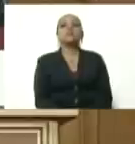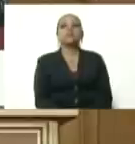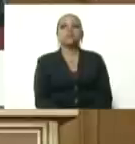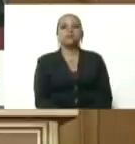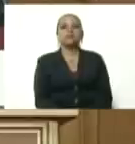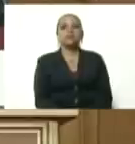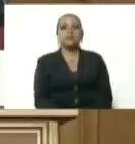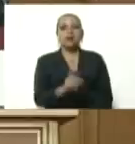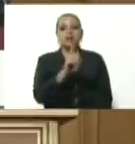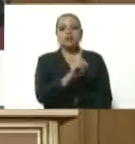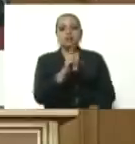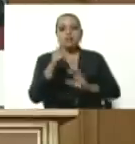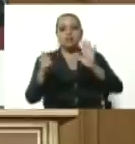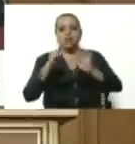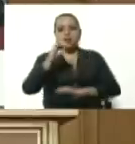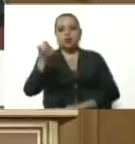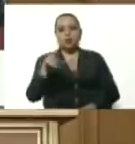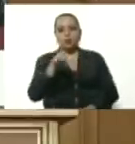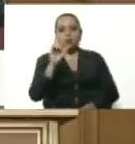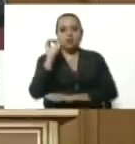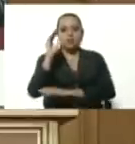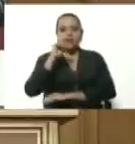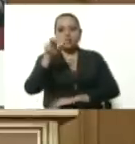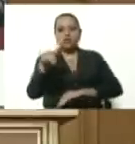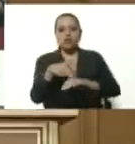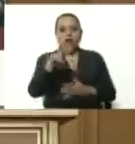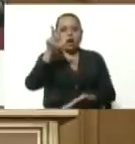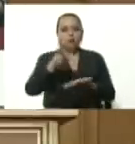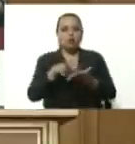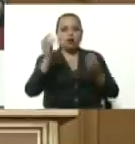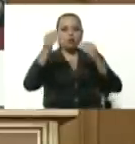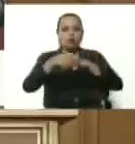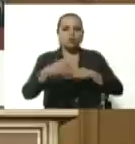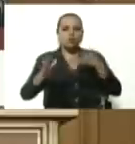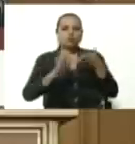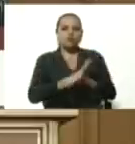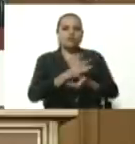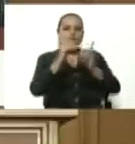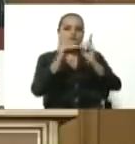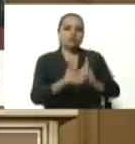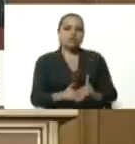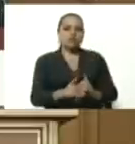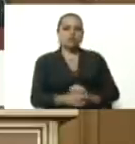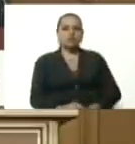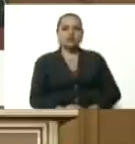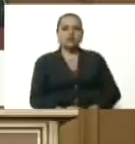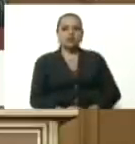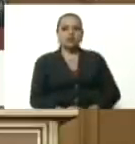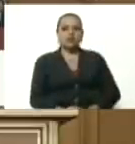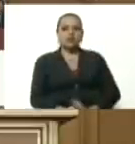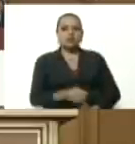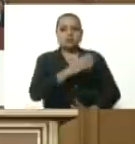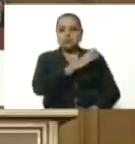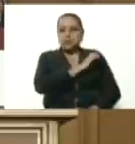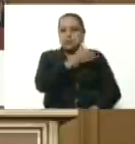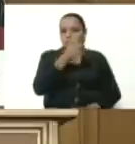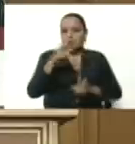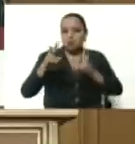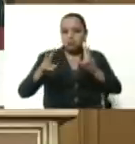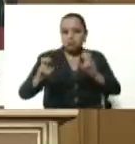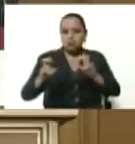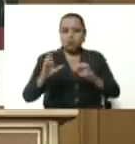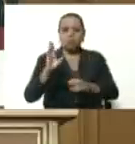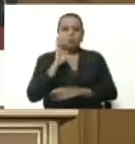El 16 de julio la Asamblea Nacional aprueba un acuerdo sobre la designación del directorio ad hoc del Banco Central de Venezuela y